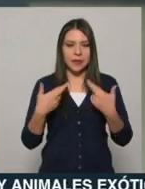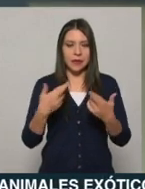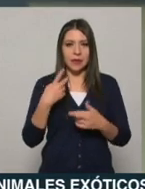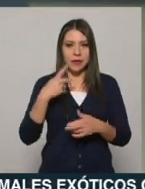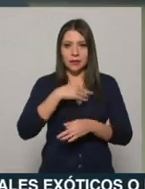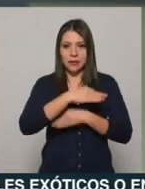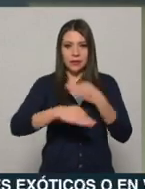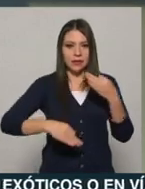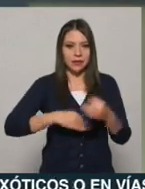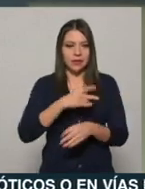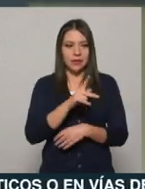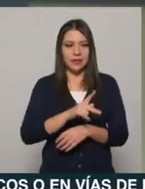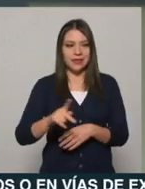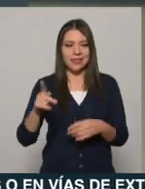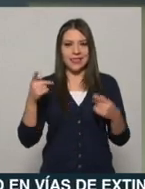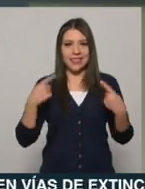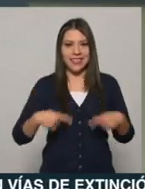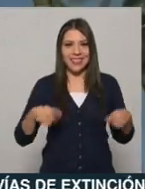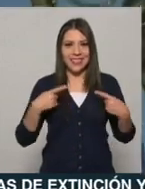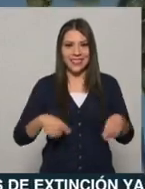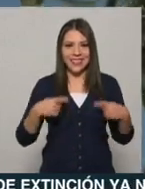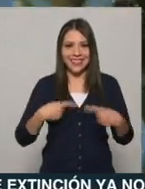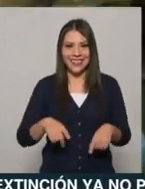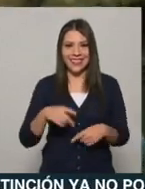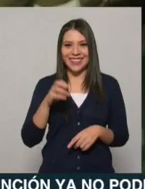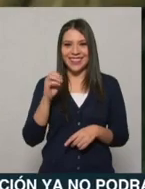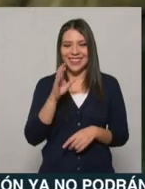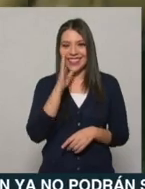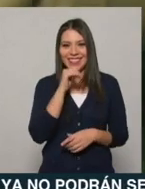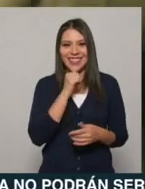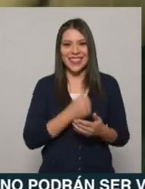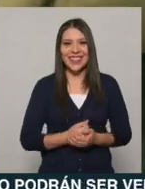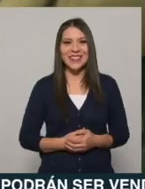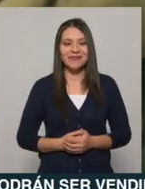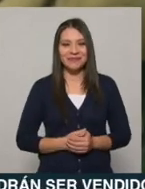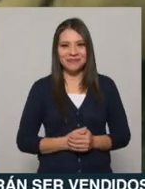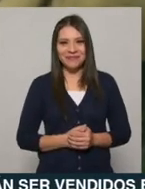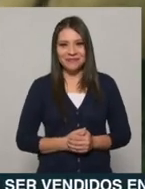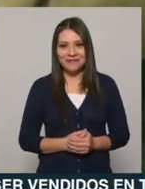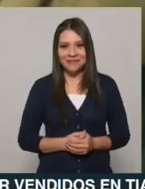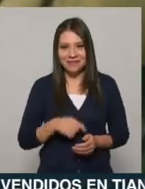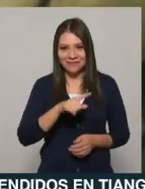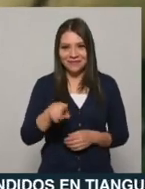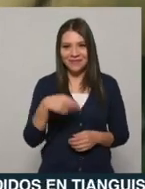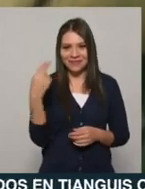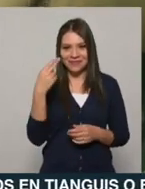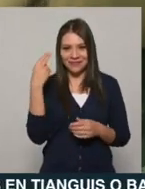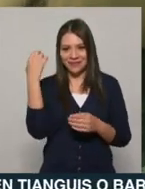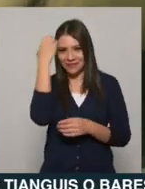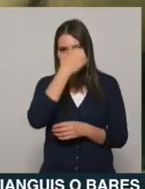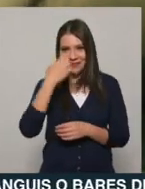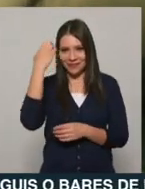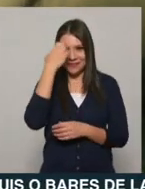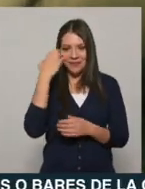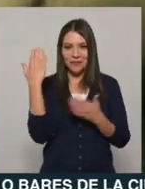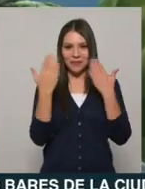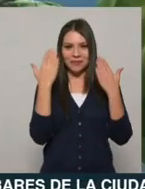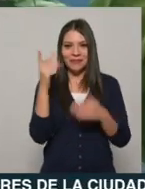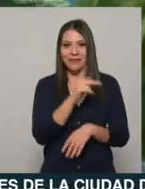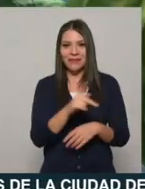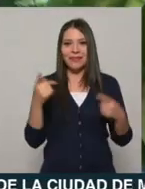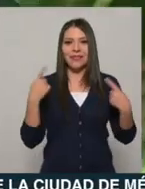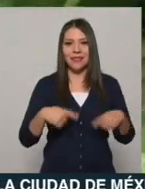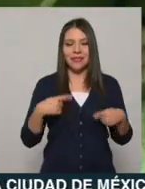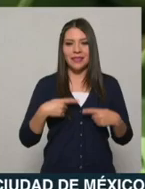todos los pacientes o no todos podrían ser candidatos? Bueno, por eso se cumple un protocolo de estudio. Lo que se busca es que la mayor parte de los pacientes